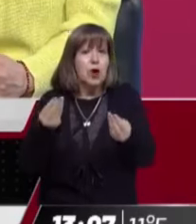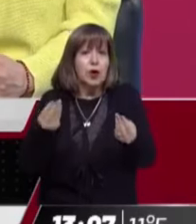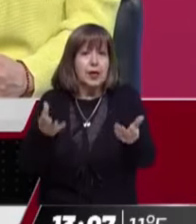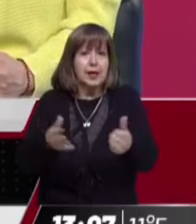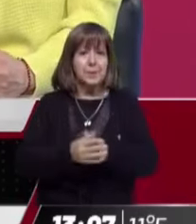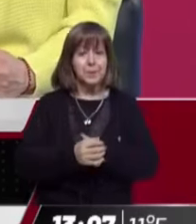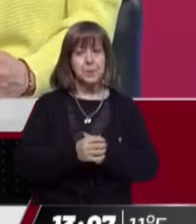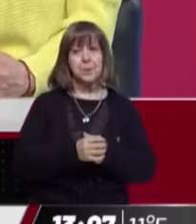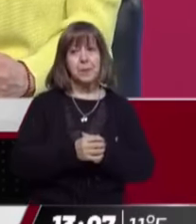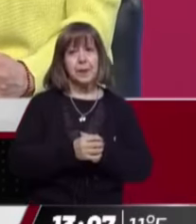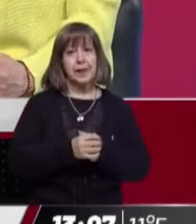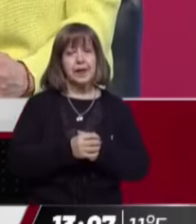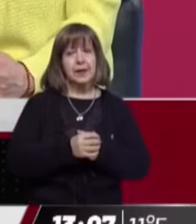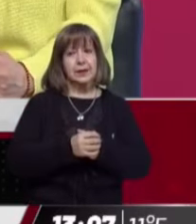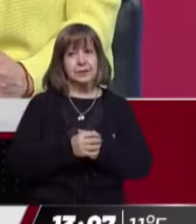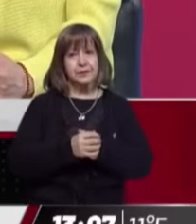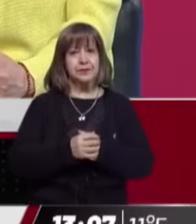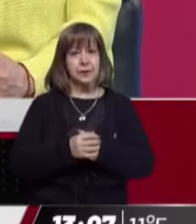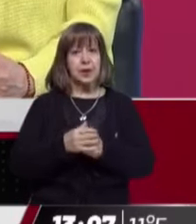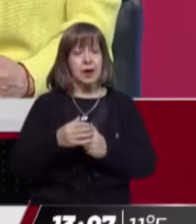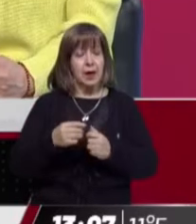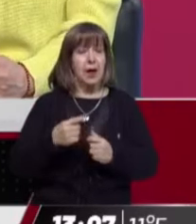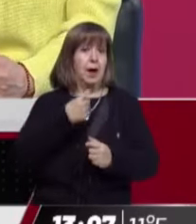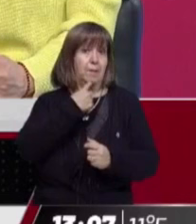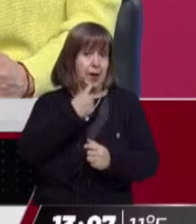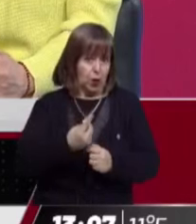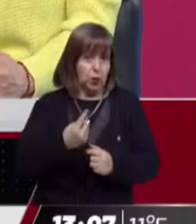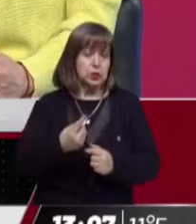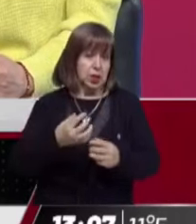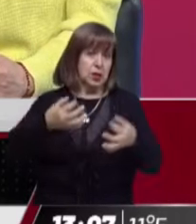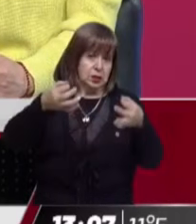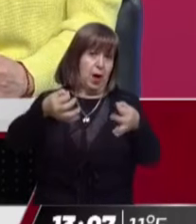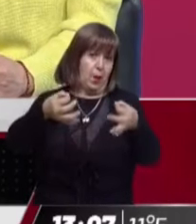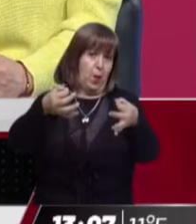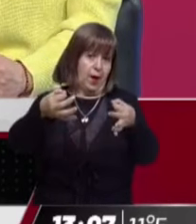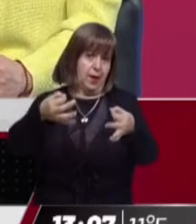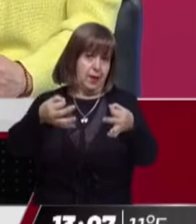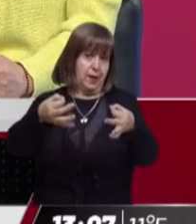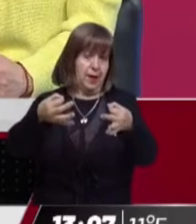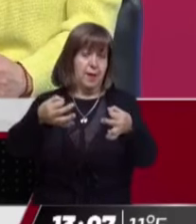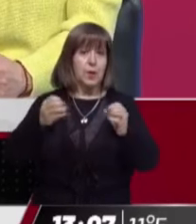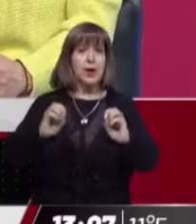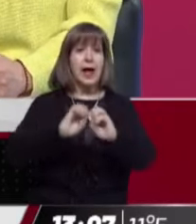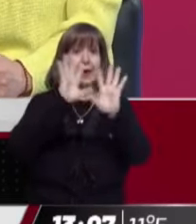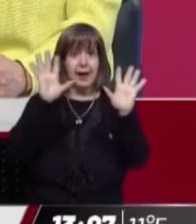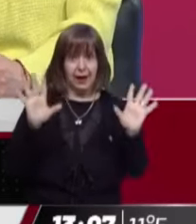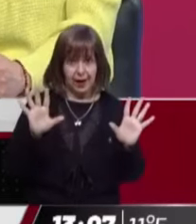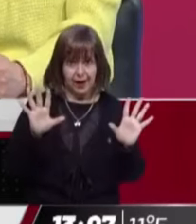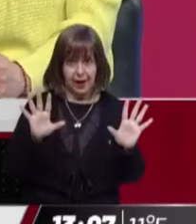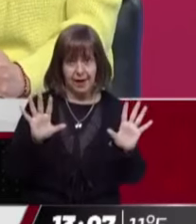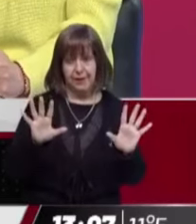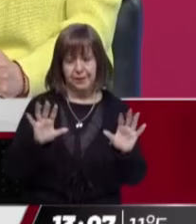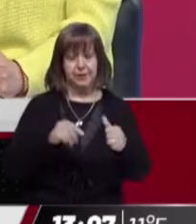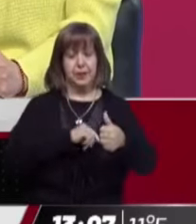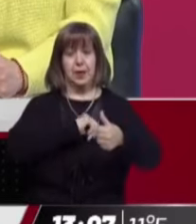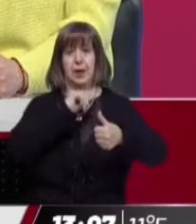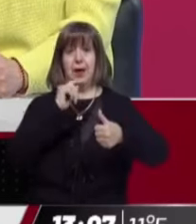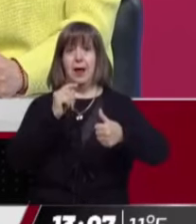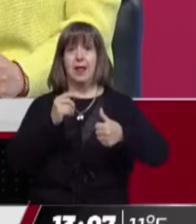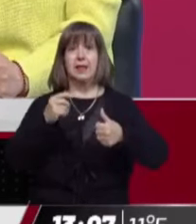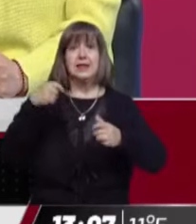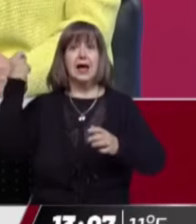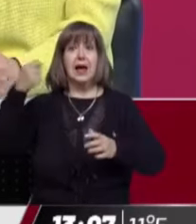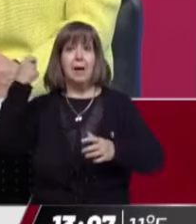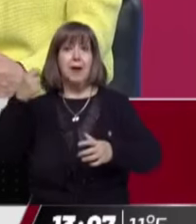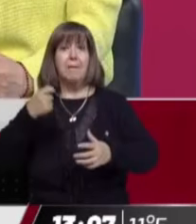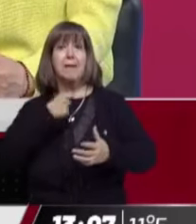Bueno, está buena la pregunta porque en realidad hay una serie de aclaraciones a realizar. No es que la